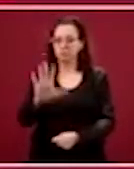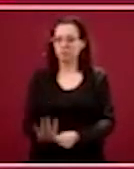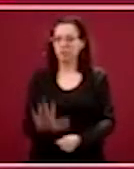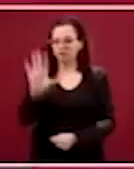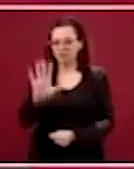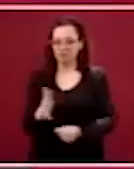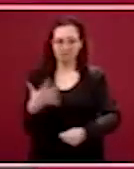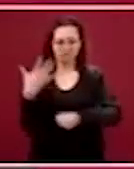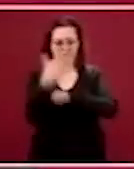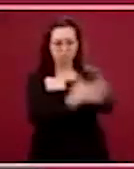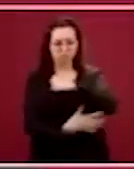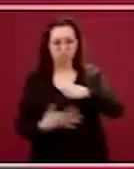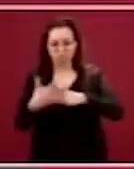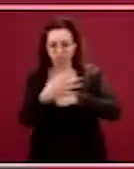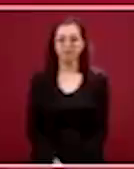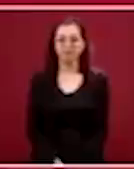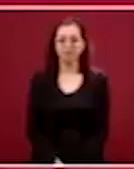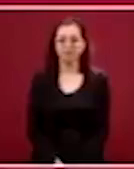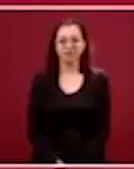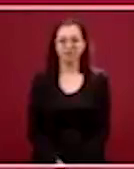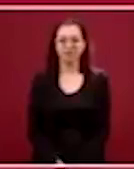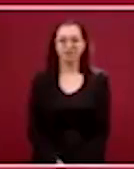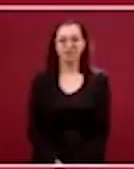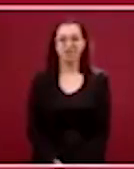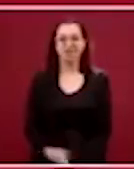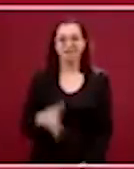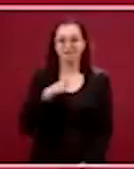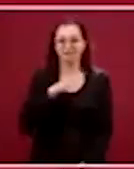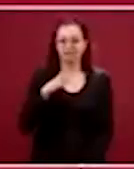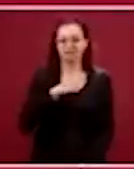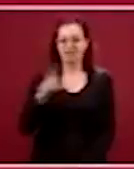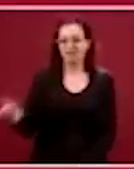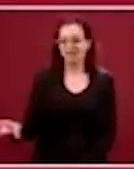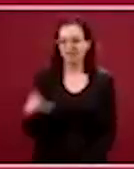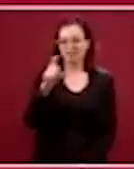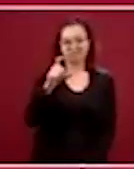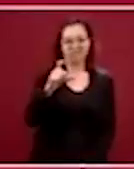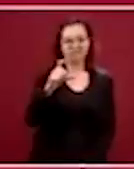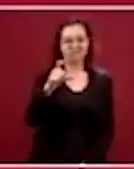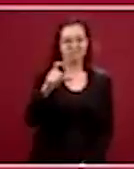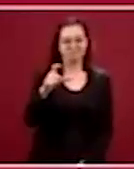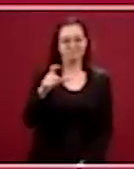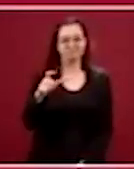El no permitir la corrupción. Está otro, miren, es que me dan.